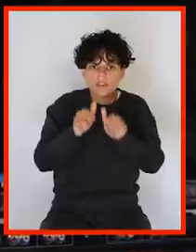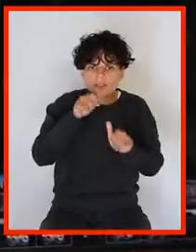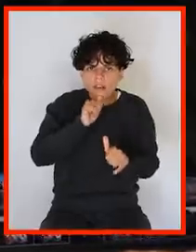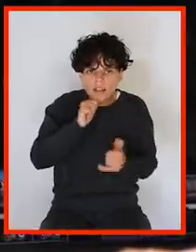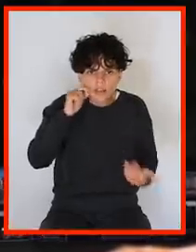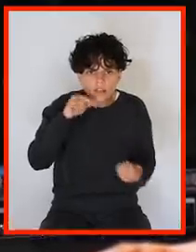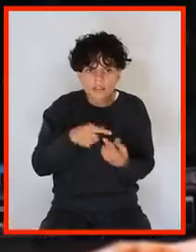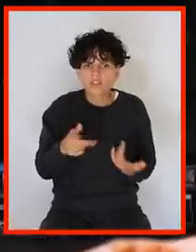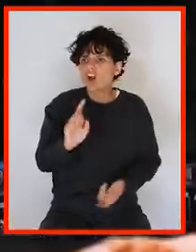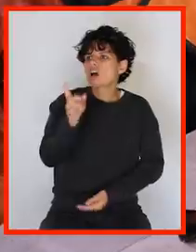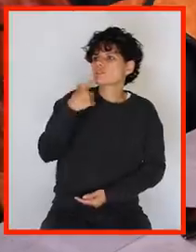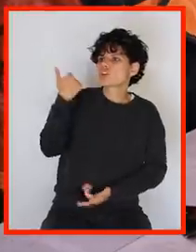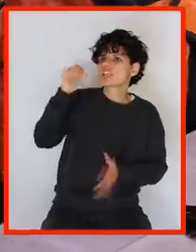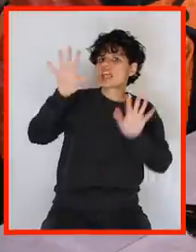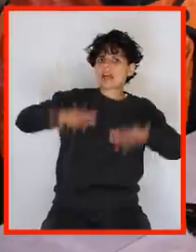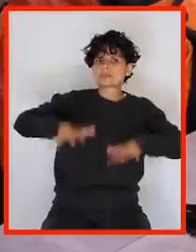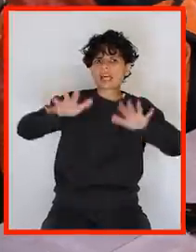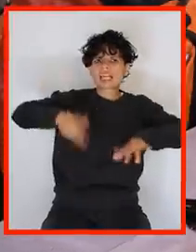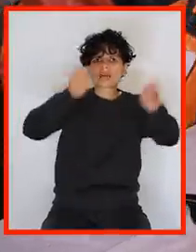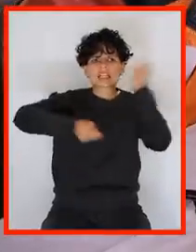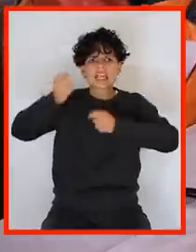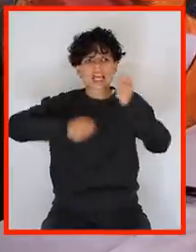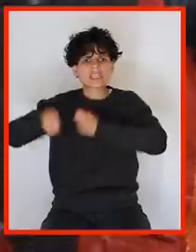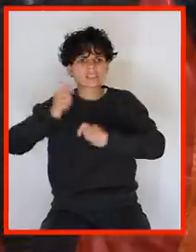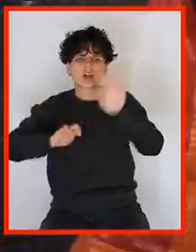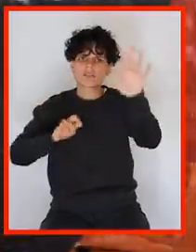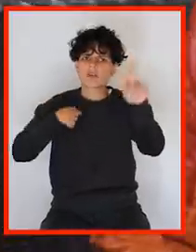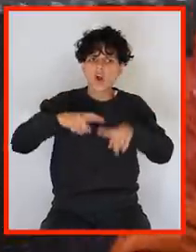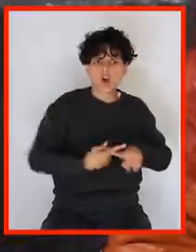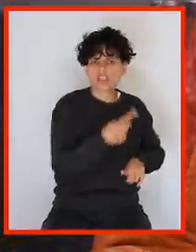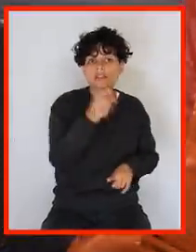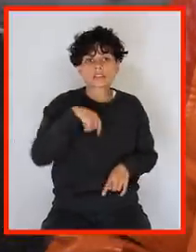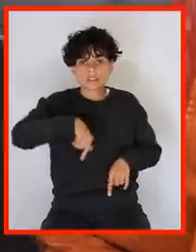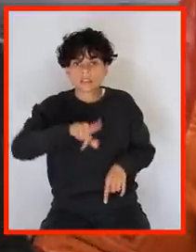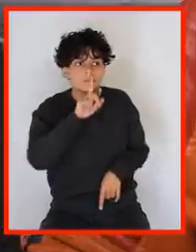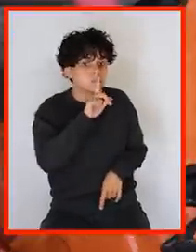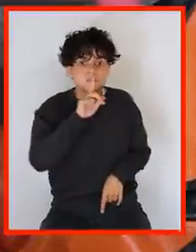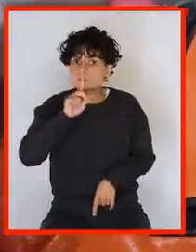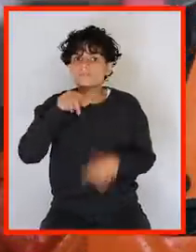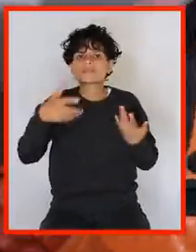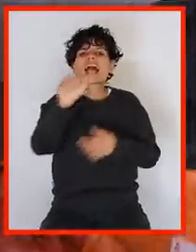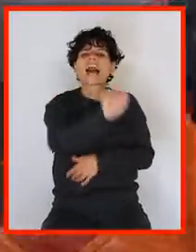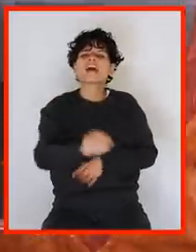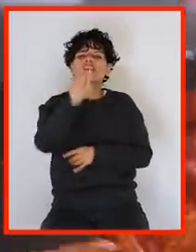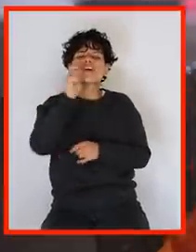es que tienen 6.000 sí. y tanto. No, es que dije, pero 20, no quise decir. Hagámosla de nuevo, ¿ah? ¿Eh? Todos callados, sí, ¿ah? ¿Eh?